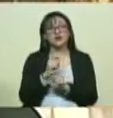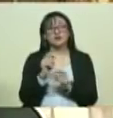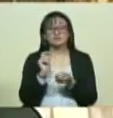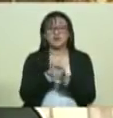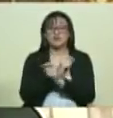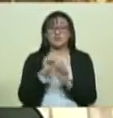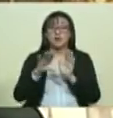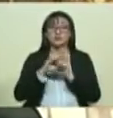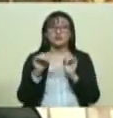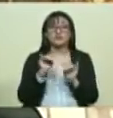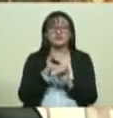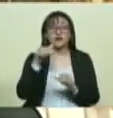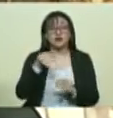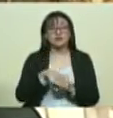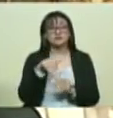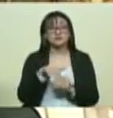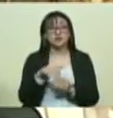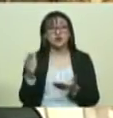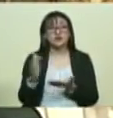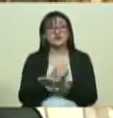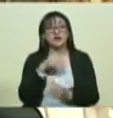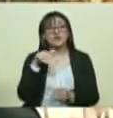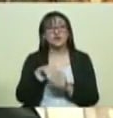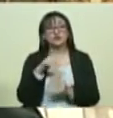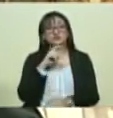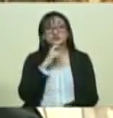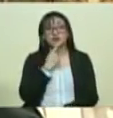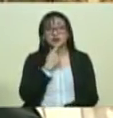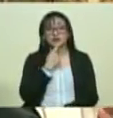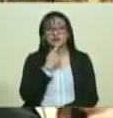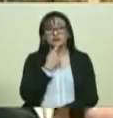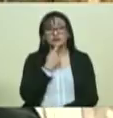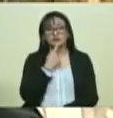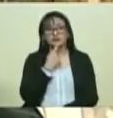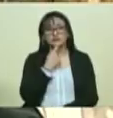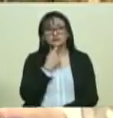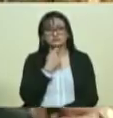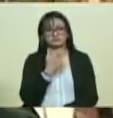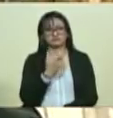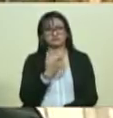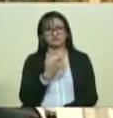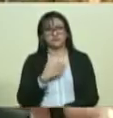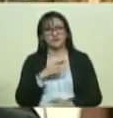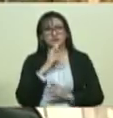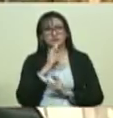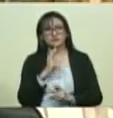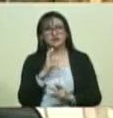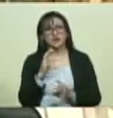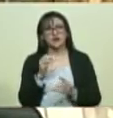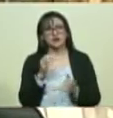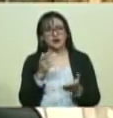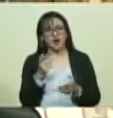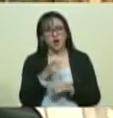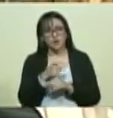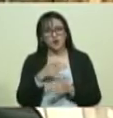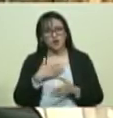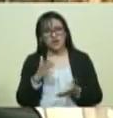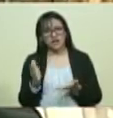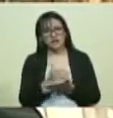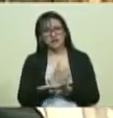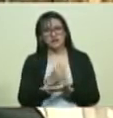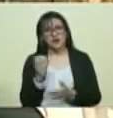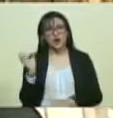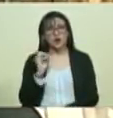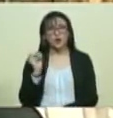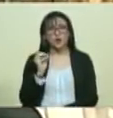después de la elección eliminando los votos secreto y popular tú puedes descartar que eso está en los planes del gobierno de una vez o